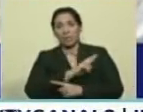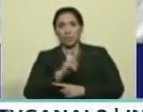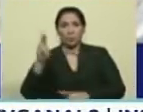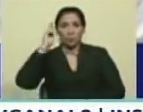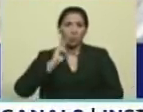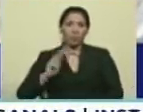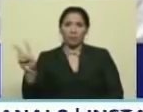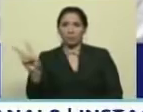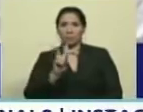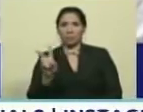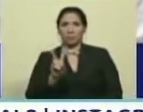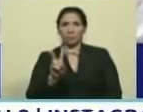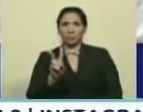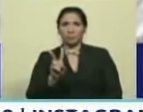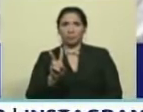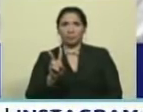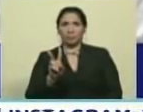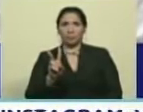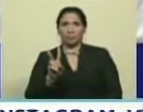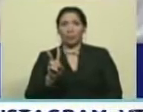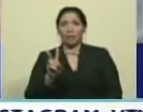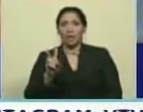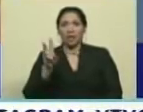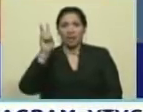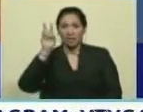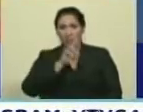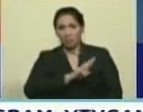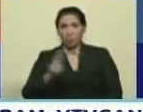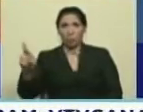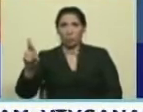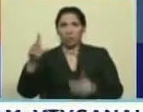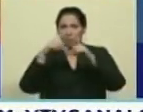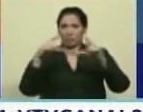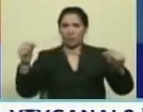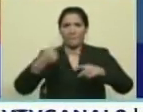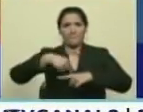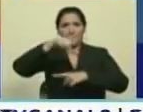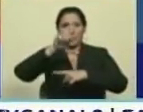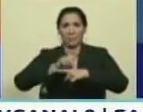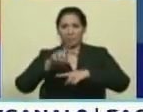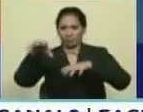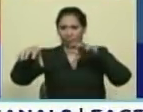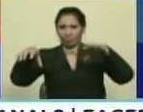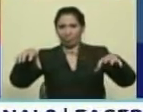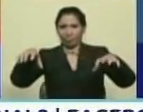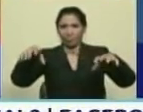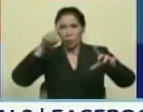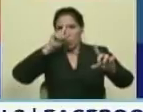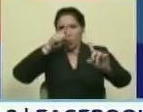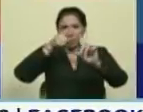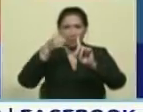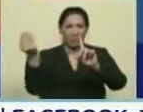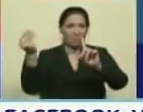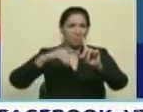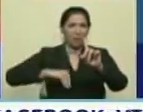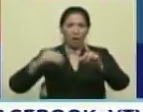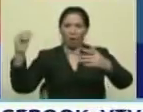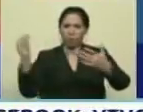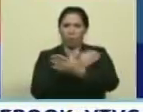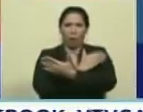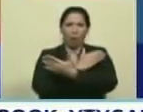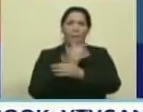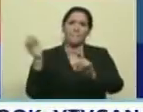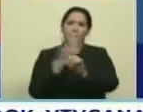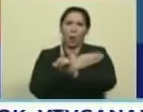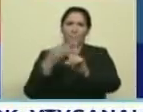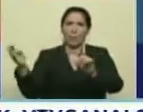de Venezuela y la República de Nicaragua han sido los principales objetivos de los más recientes ataques dirigidos a